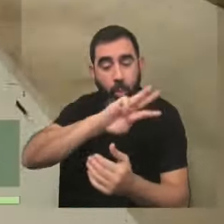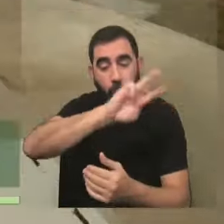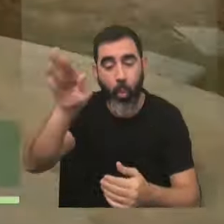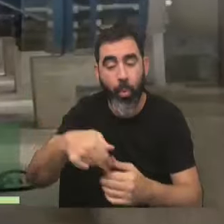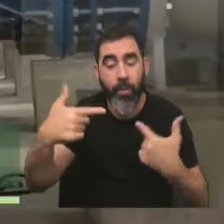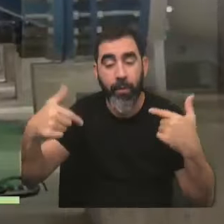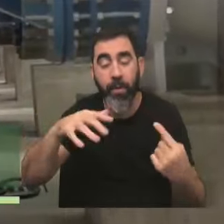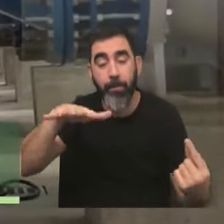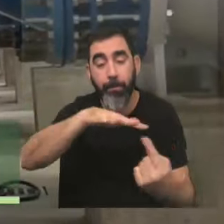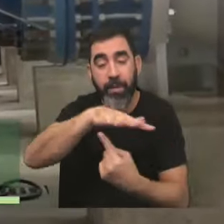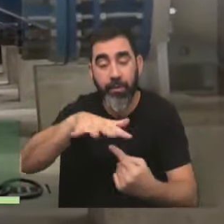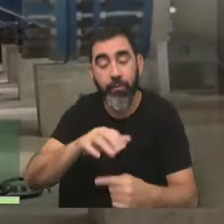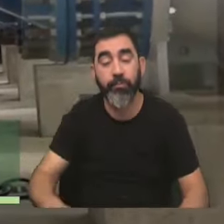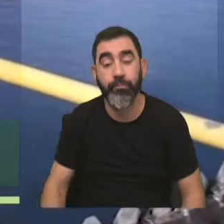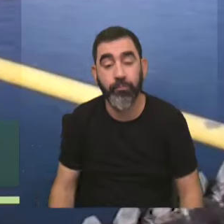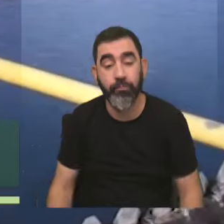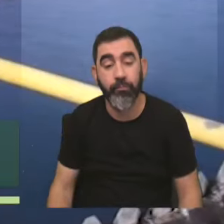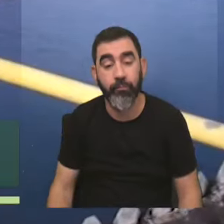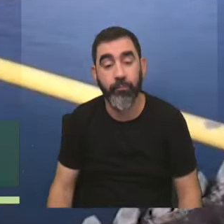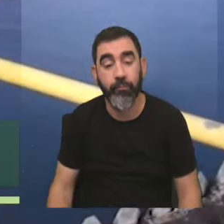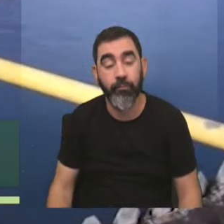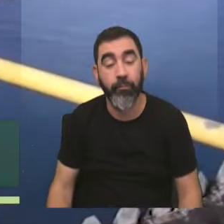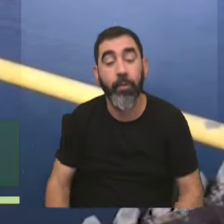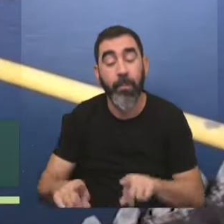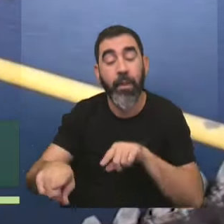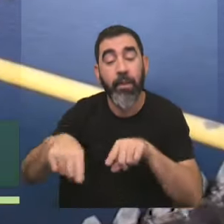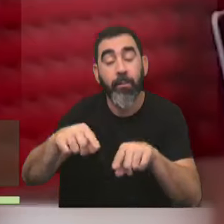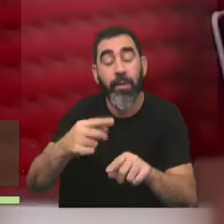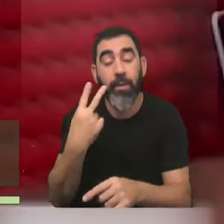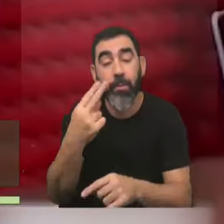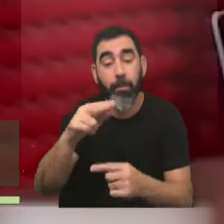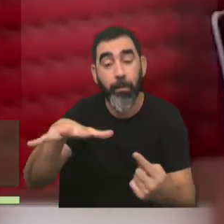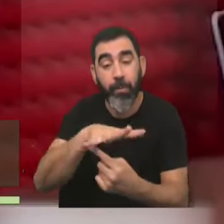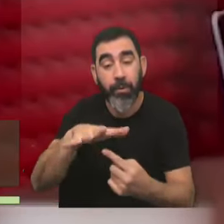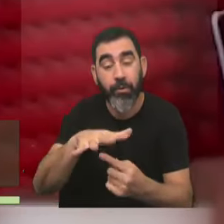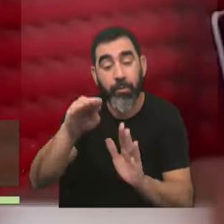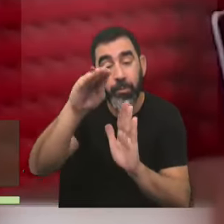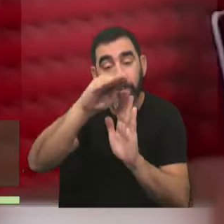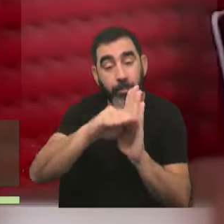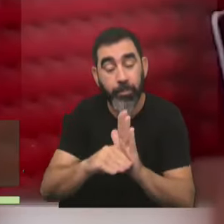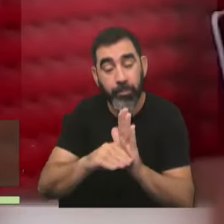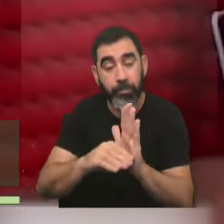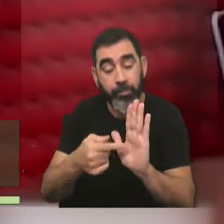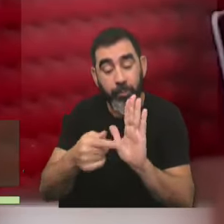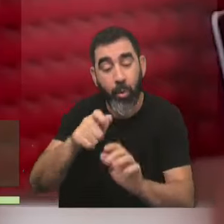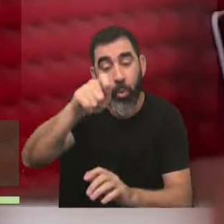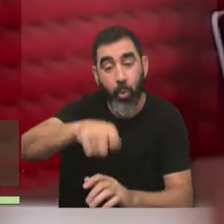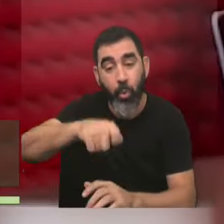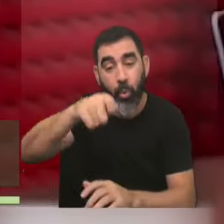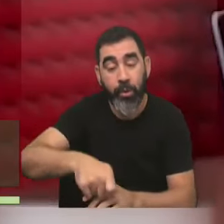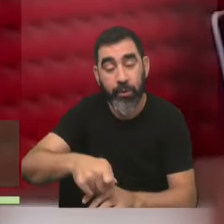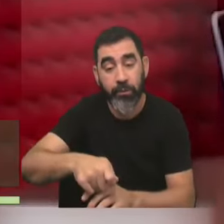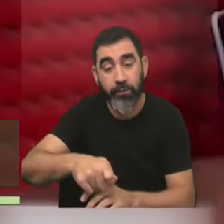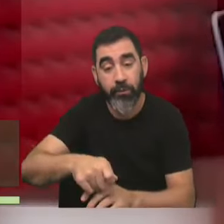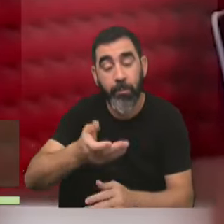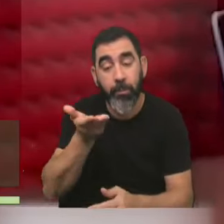Ministerio de ambiente en paralelo al trámite de autorización ambiental continúa vigente una medida cautelar establecida por el juez Alejandro recarey